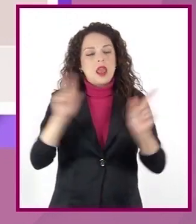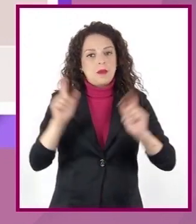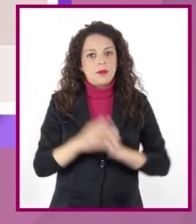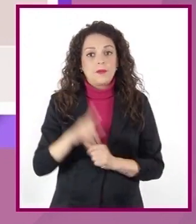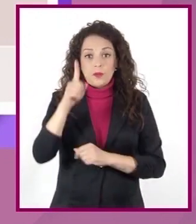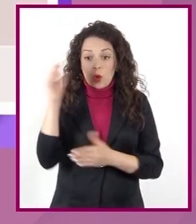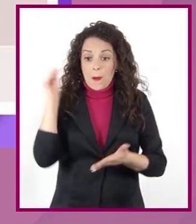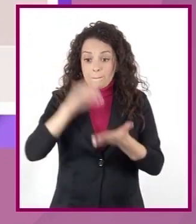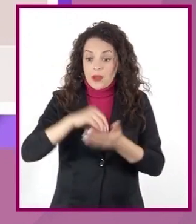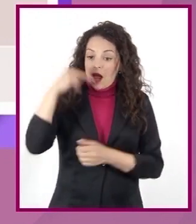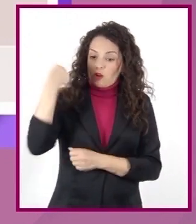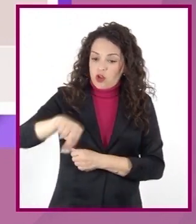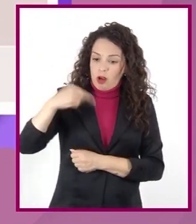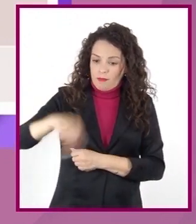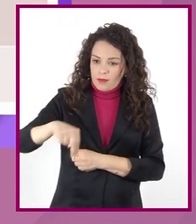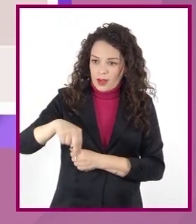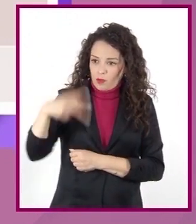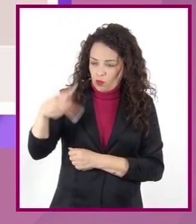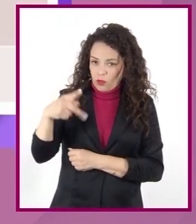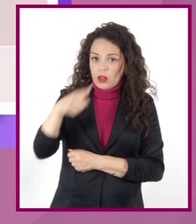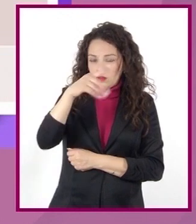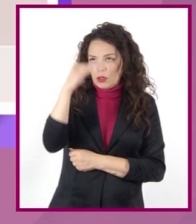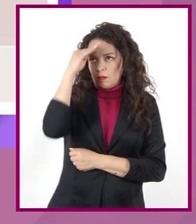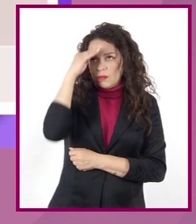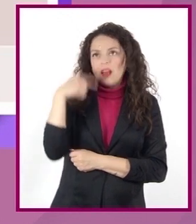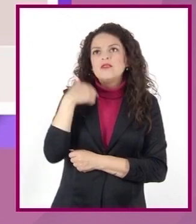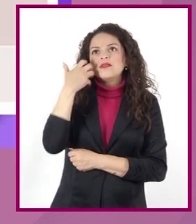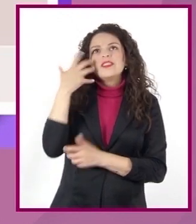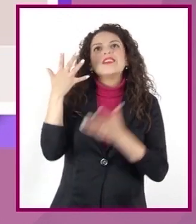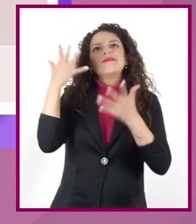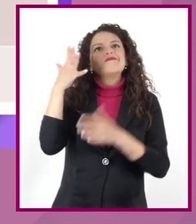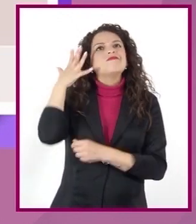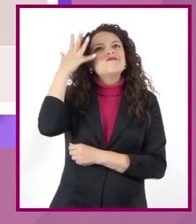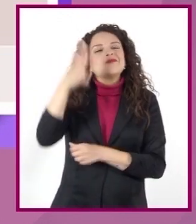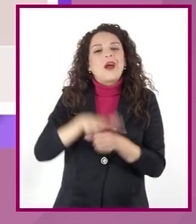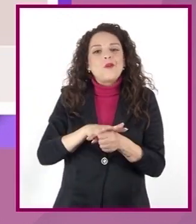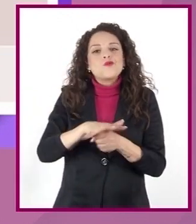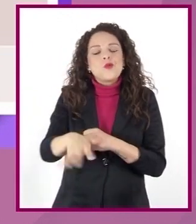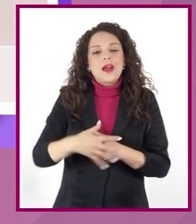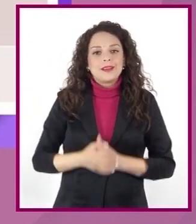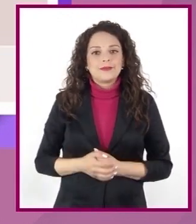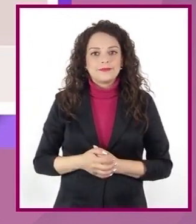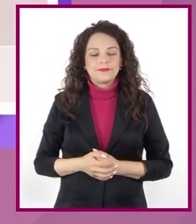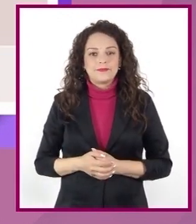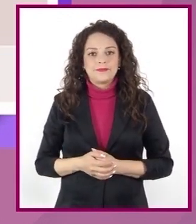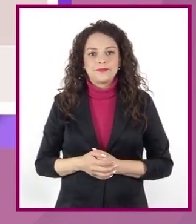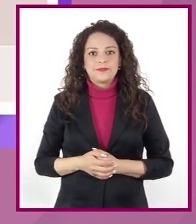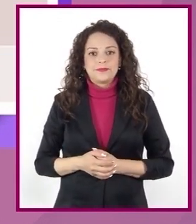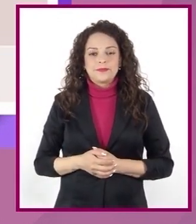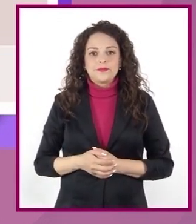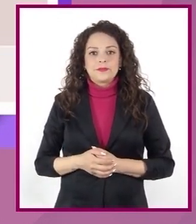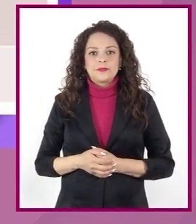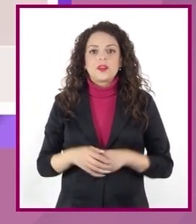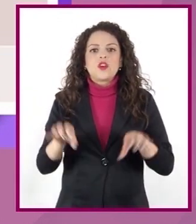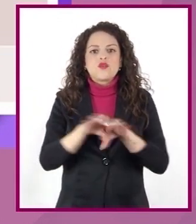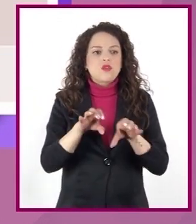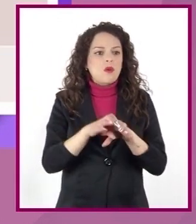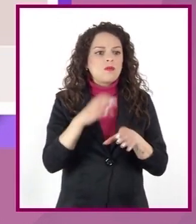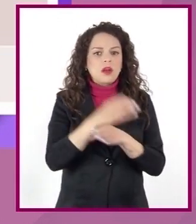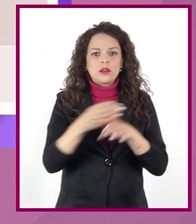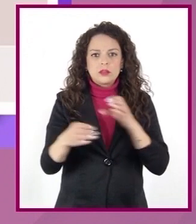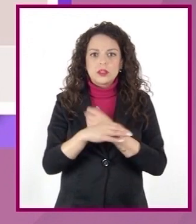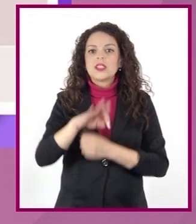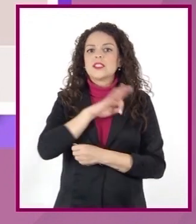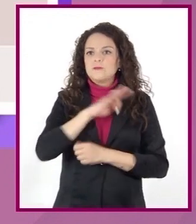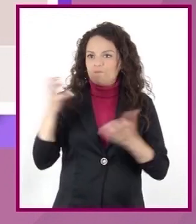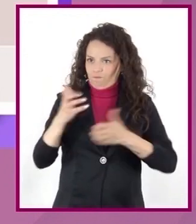nombre y piensen en qué quieren hacer, cuáles son las condiciones que les permitirán o dificultarán